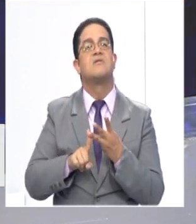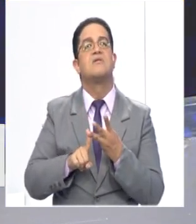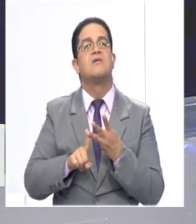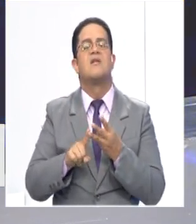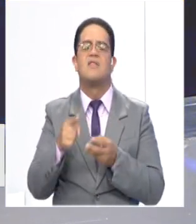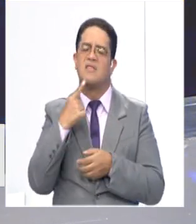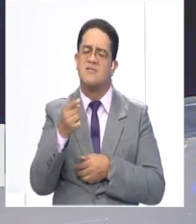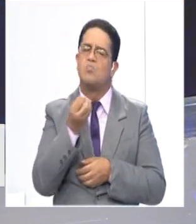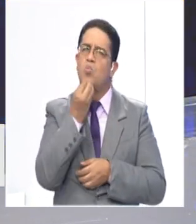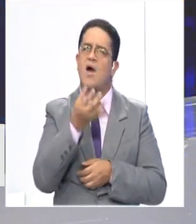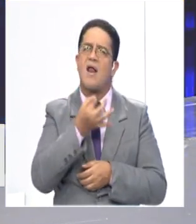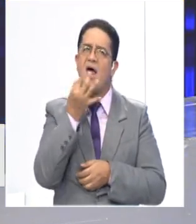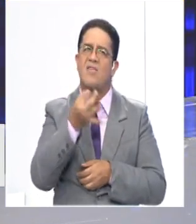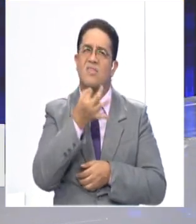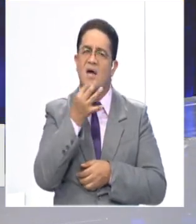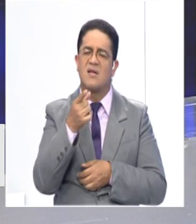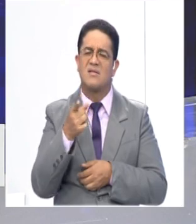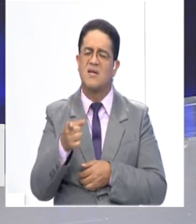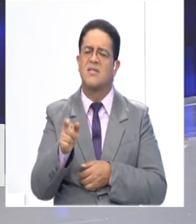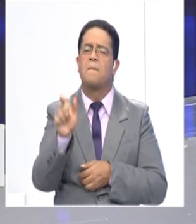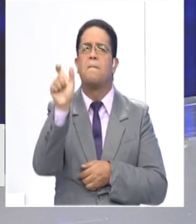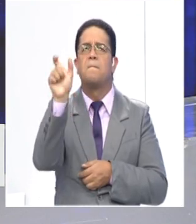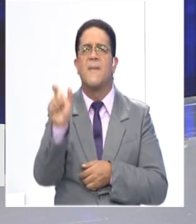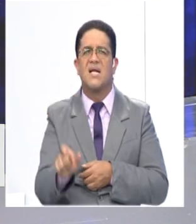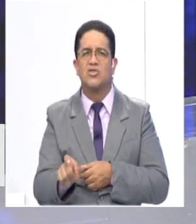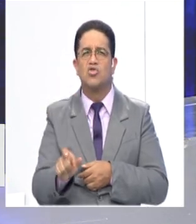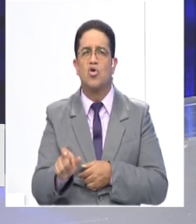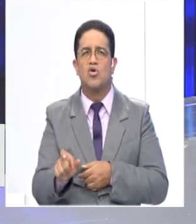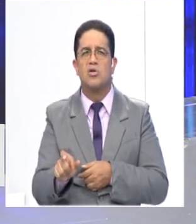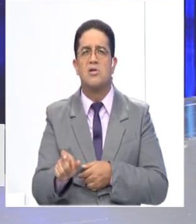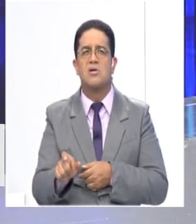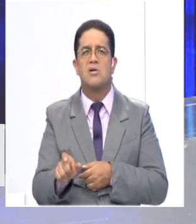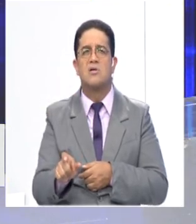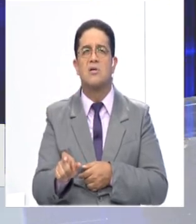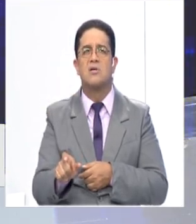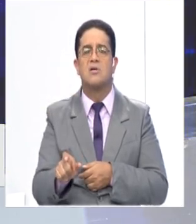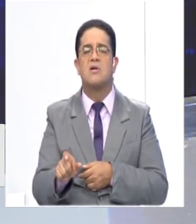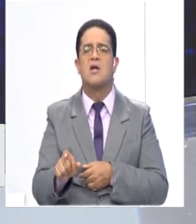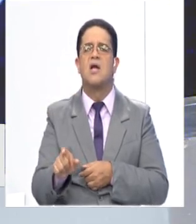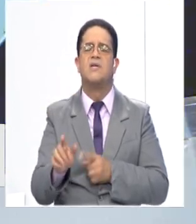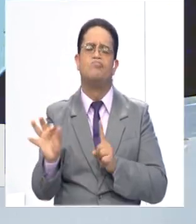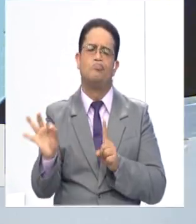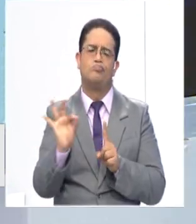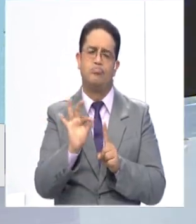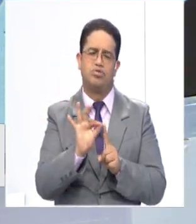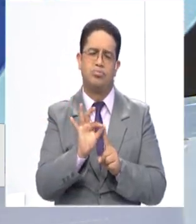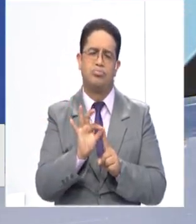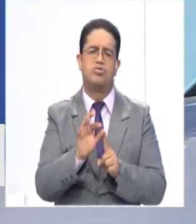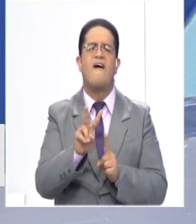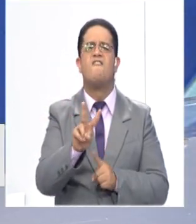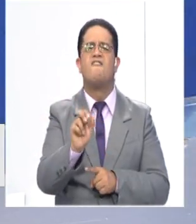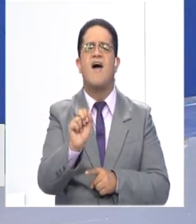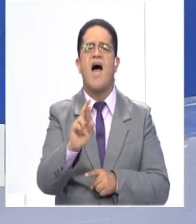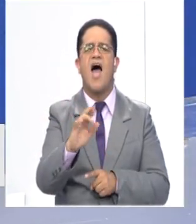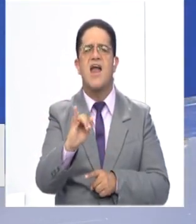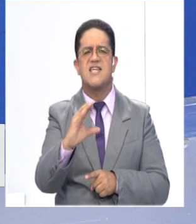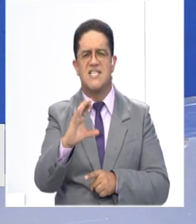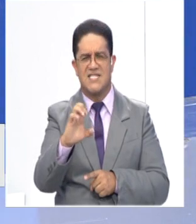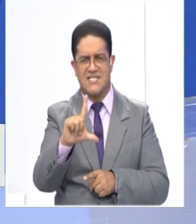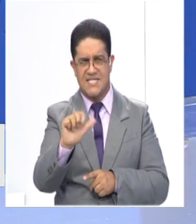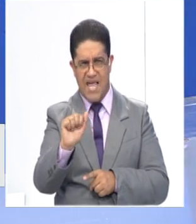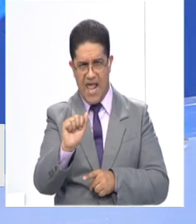Dice, buenas tardes, ¿se puede decir que una persona que haya pasado por varicela zóster es como si hubiese dado el virus actual?